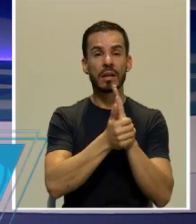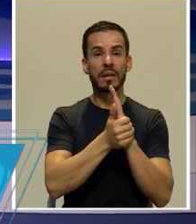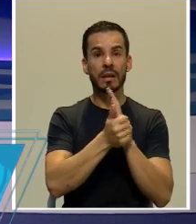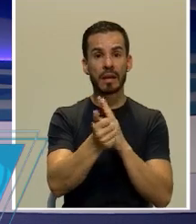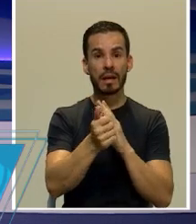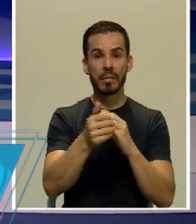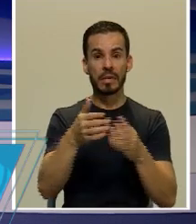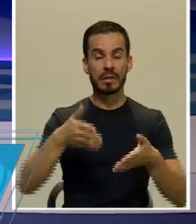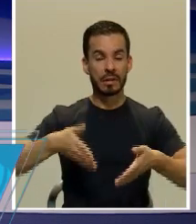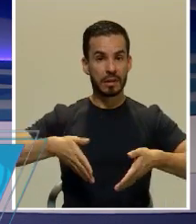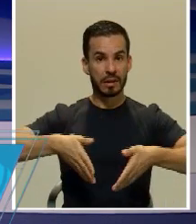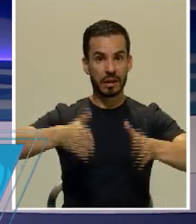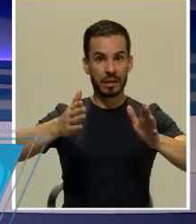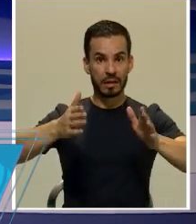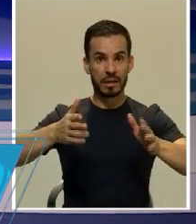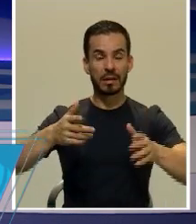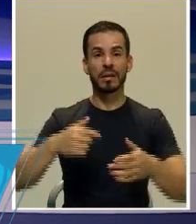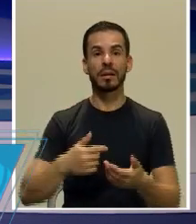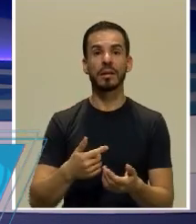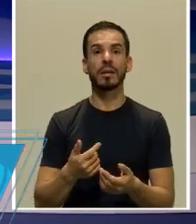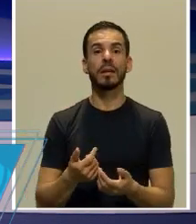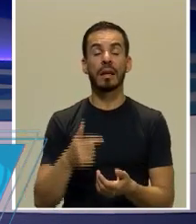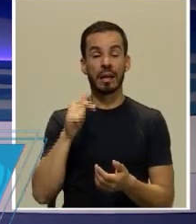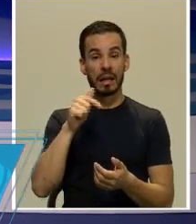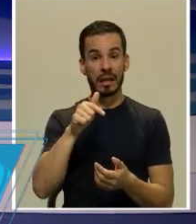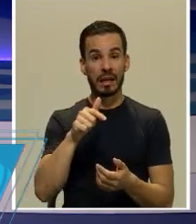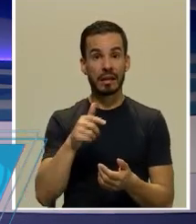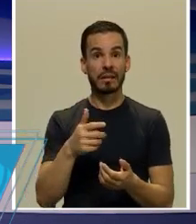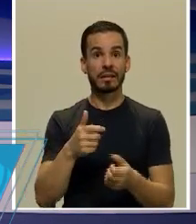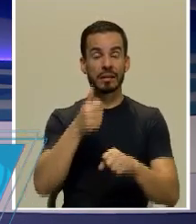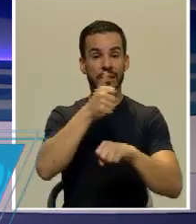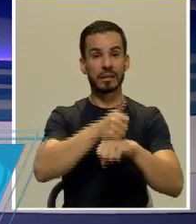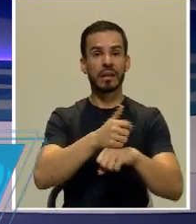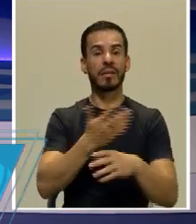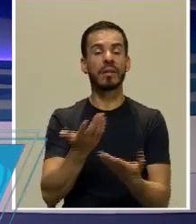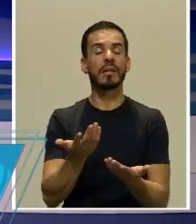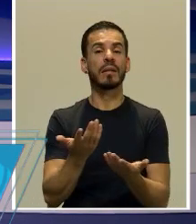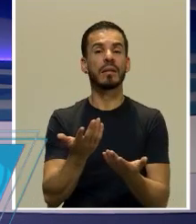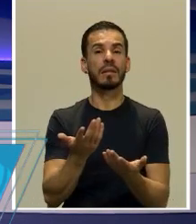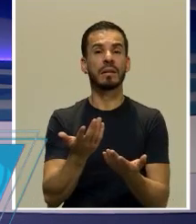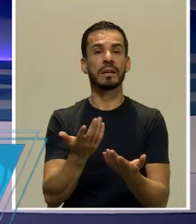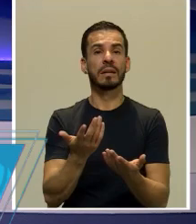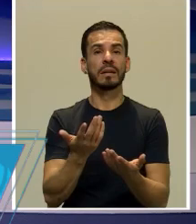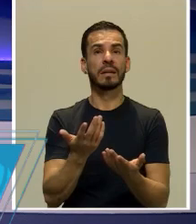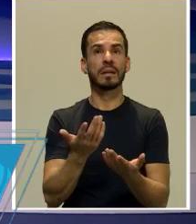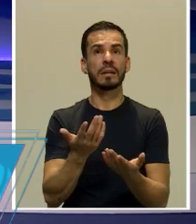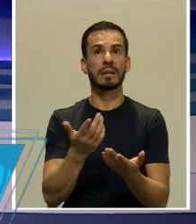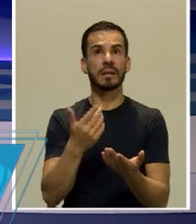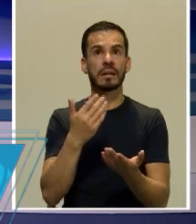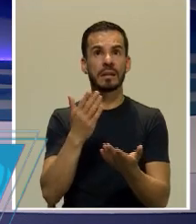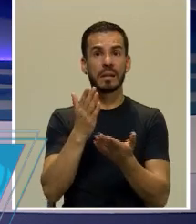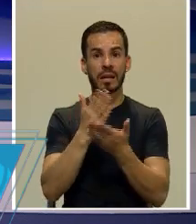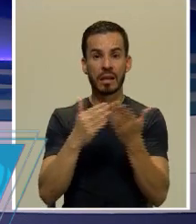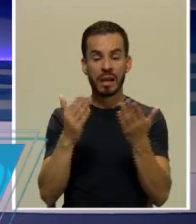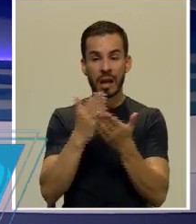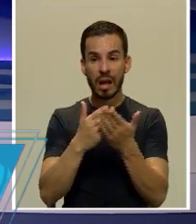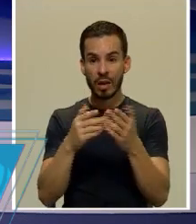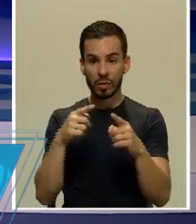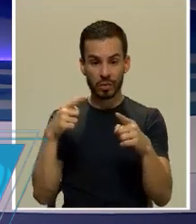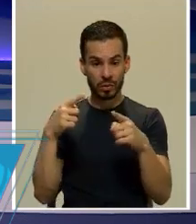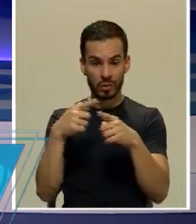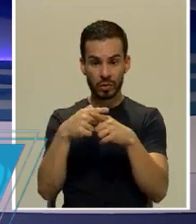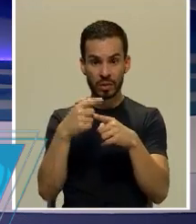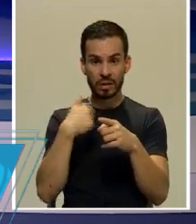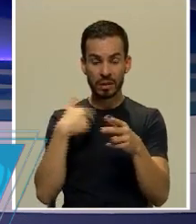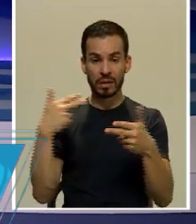de autopistas, es el Highway Capacity Manual, donde se establecen que ciertos cruces, cuando tienen